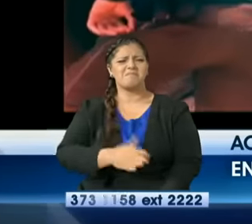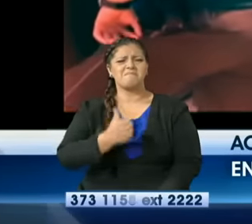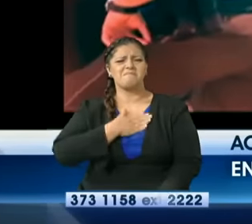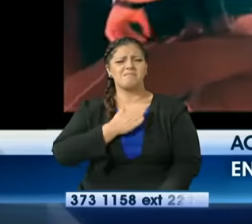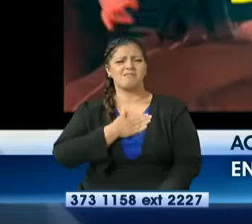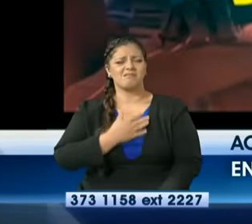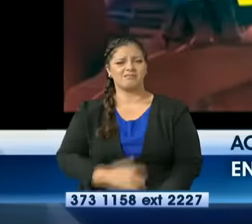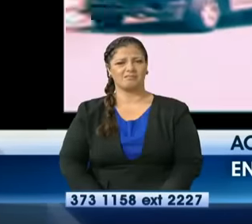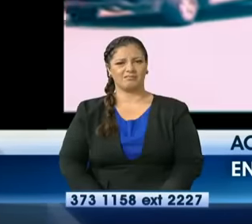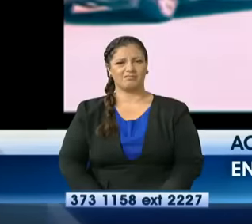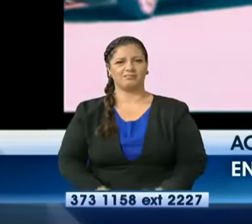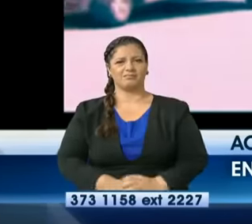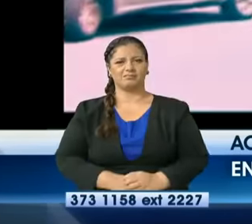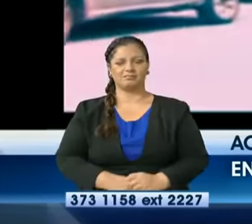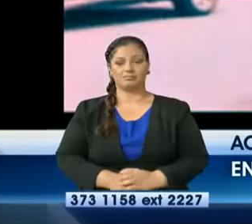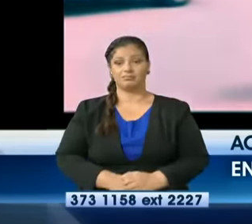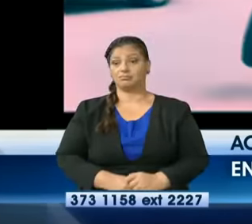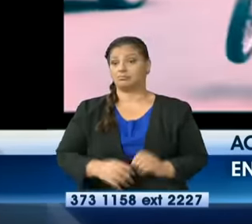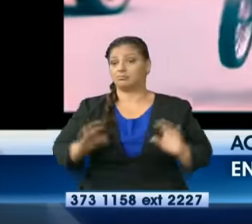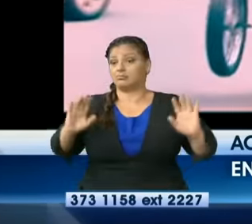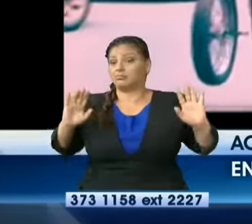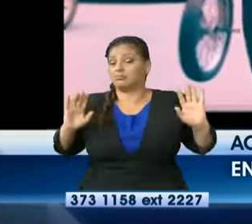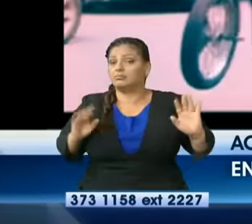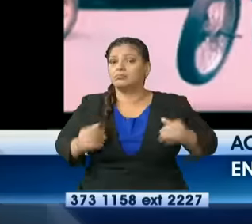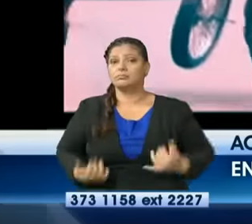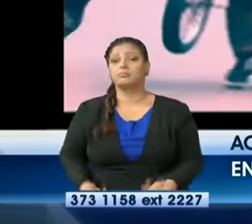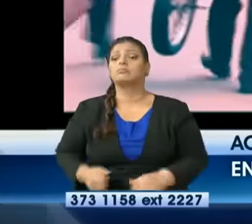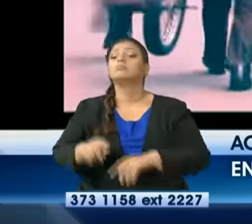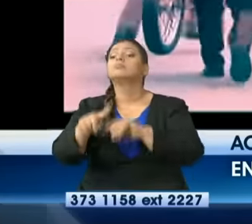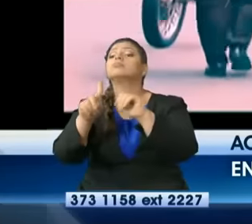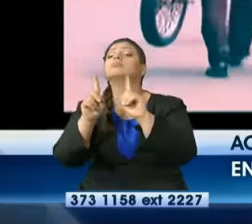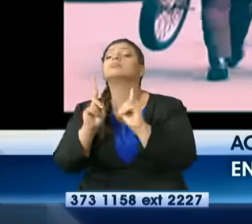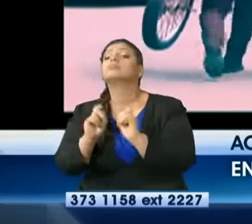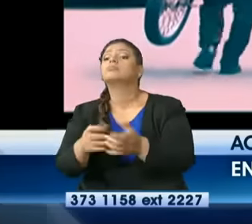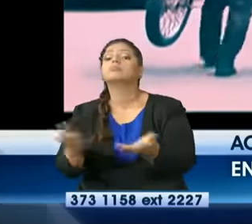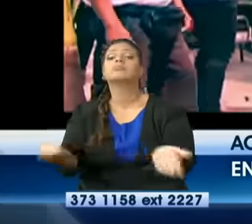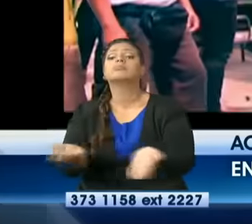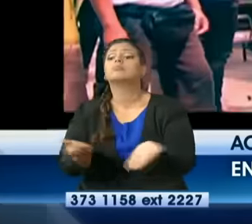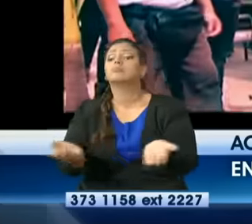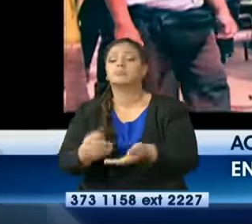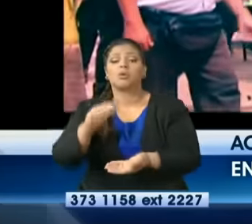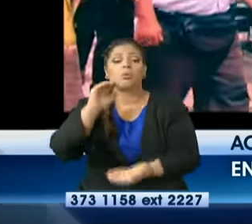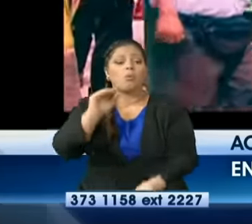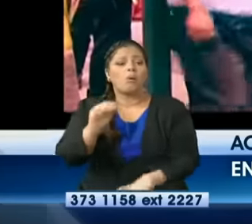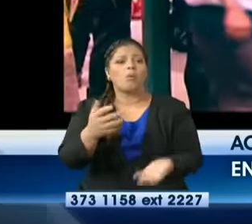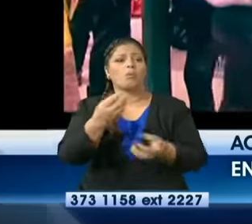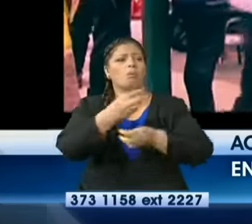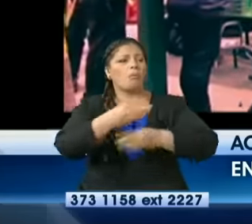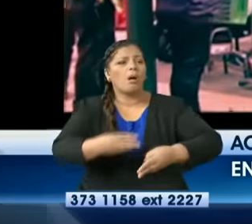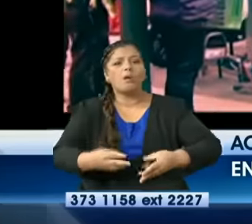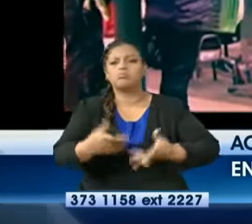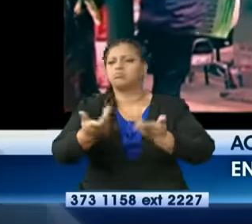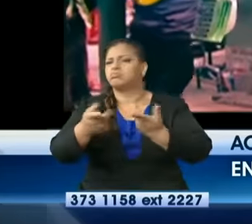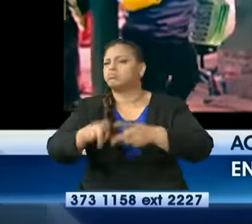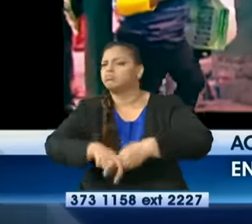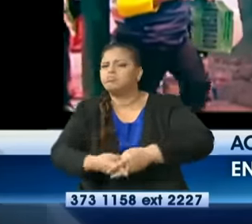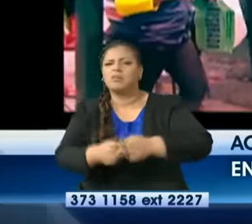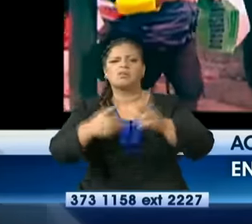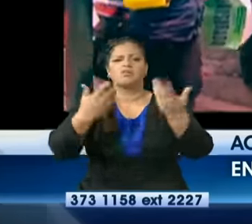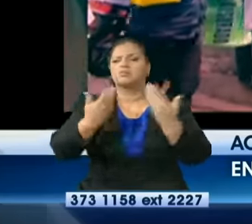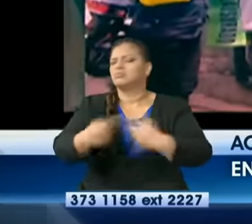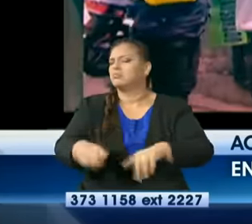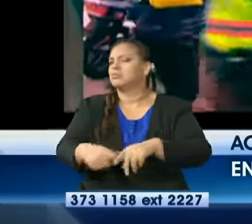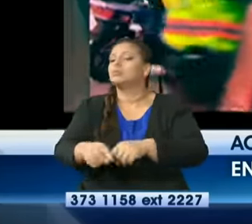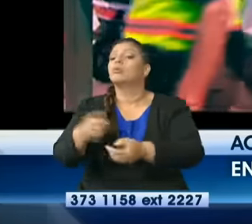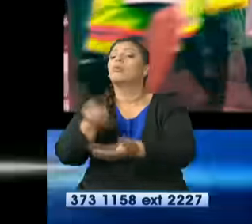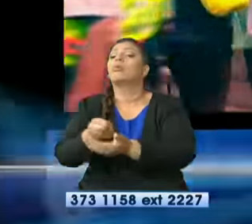respectiva. Sabemos muy bien que la informalidad conlleva a que se cometan varios delitos. En este caso, queremos que los señores cuenten con todos los permisos respectivos